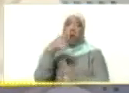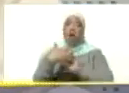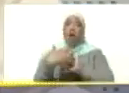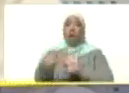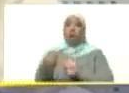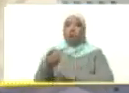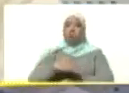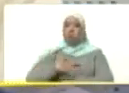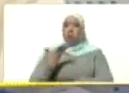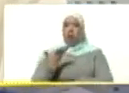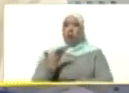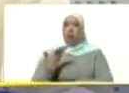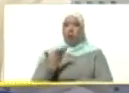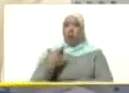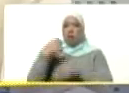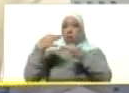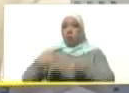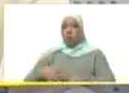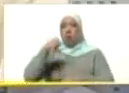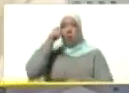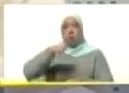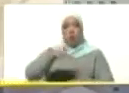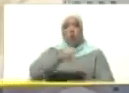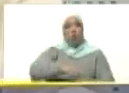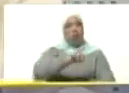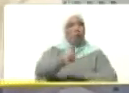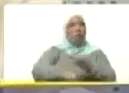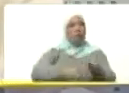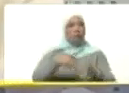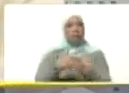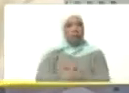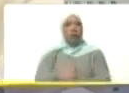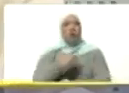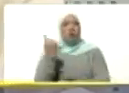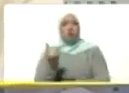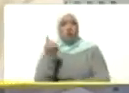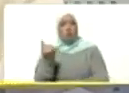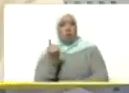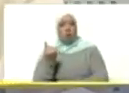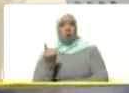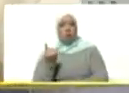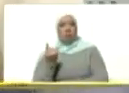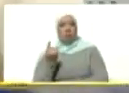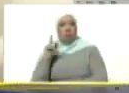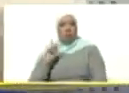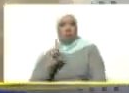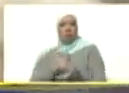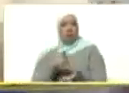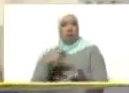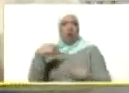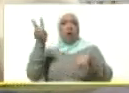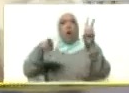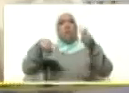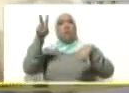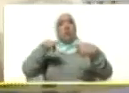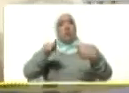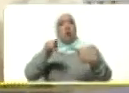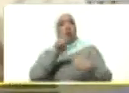en pueblo que no tienen, en su soledad pretenden exponer sus